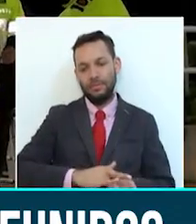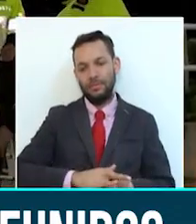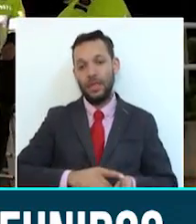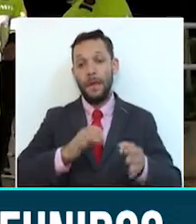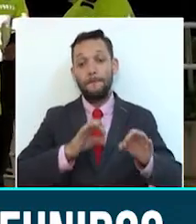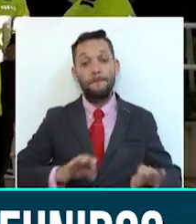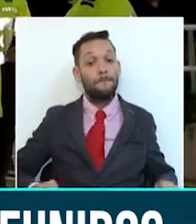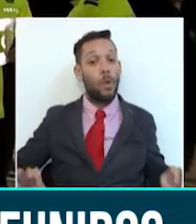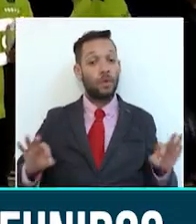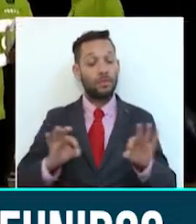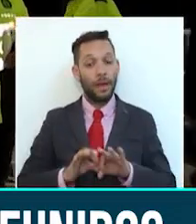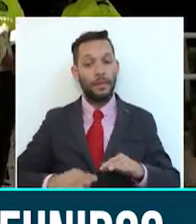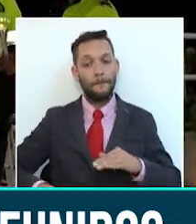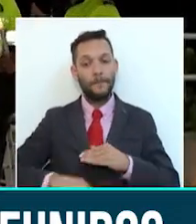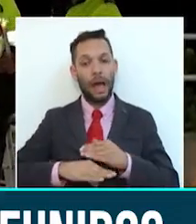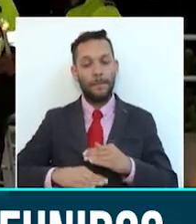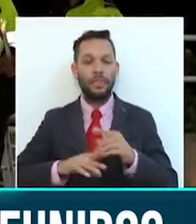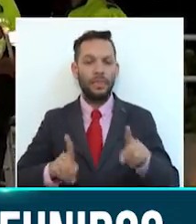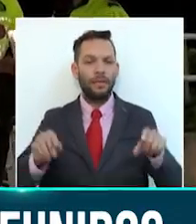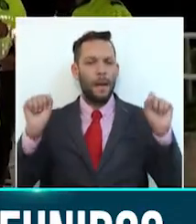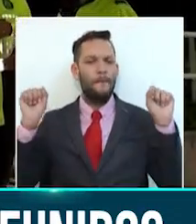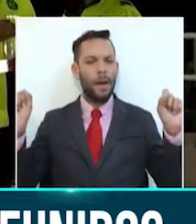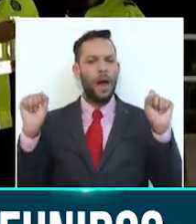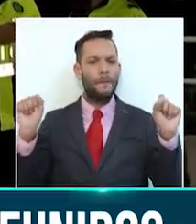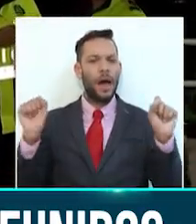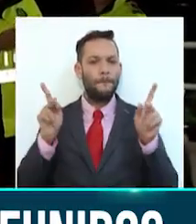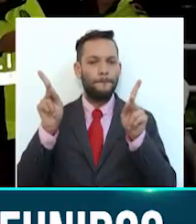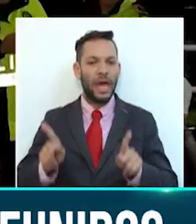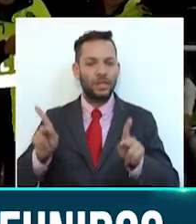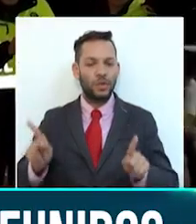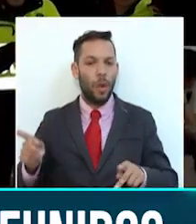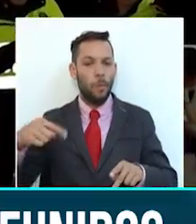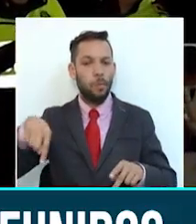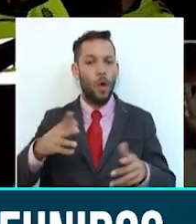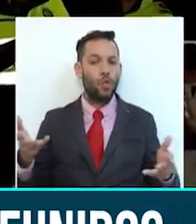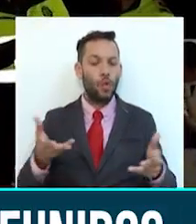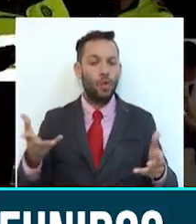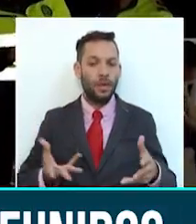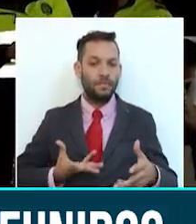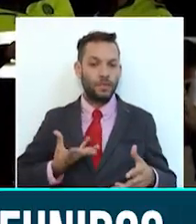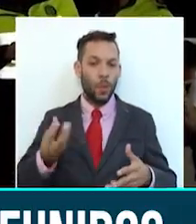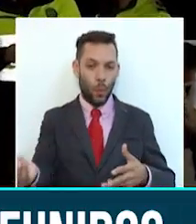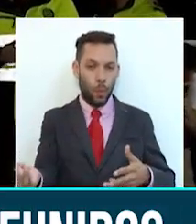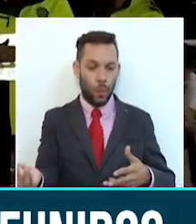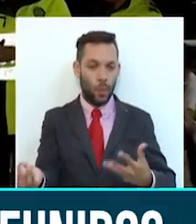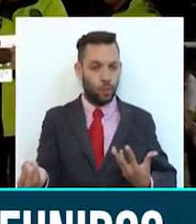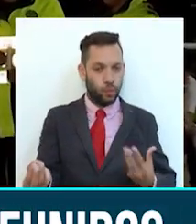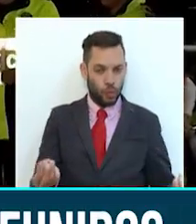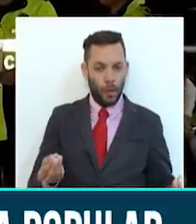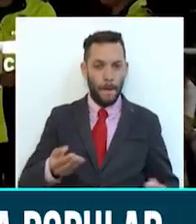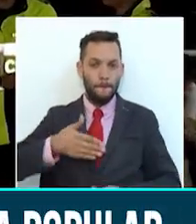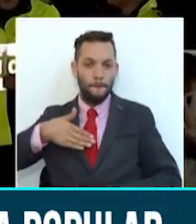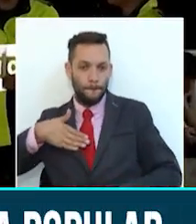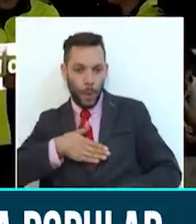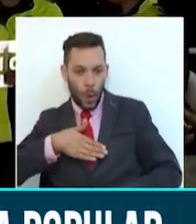muy importante que va a la par con las manifestaciones de los estudiantes. En este momento se realizan concentraciones en la Plaza de Bolívar.